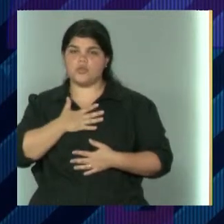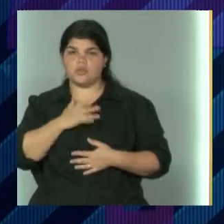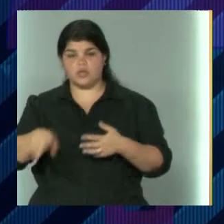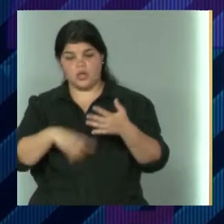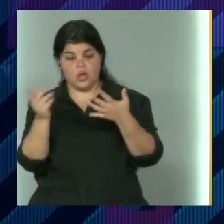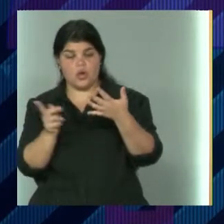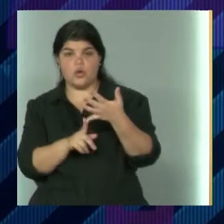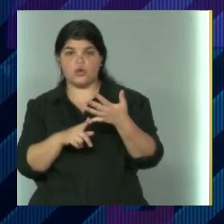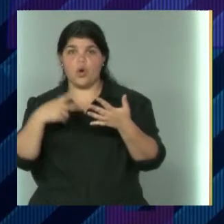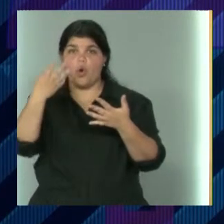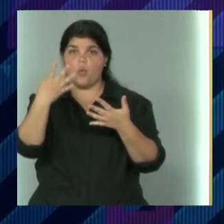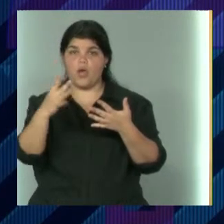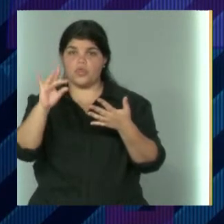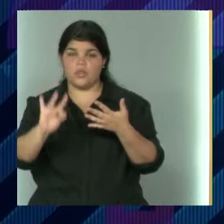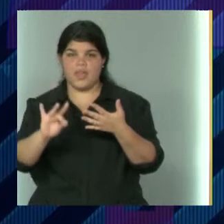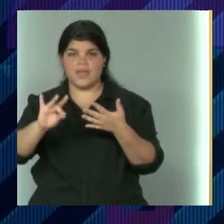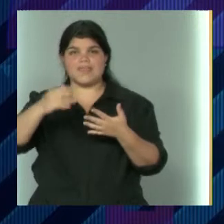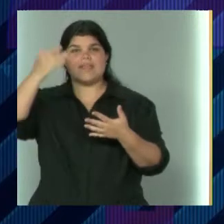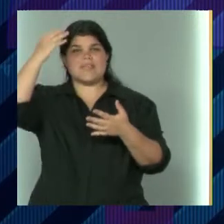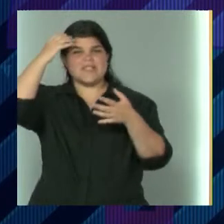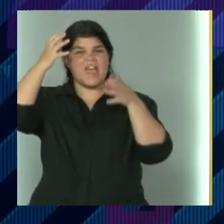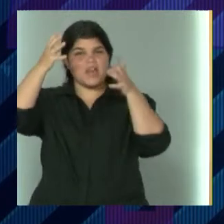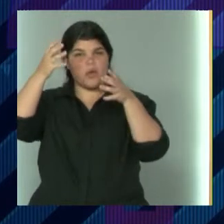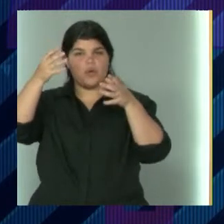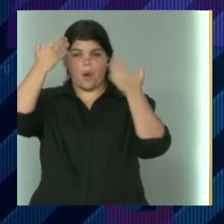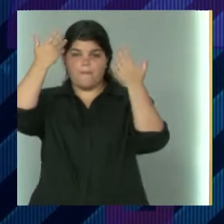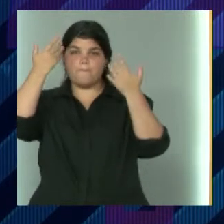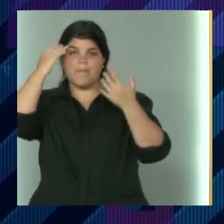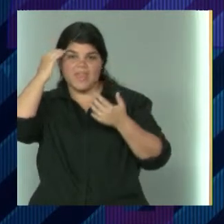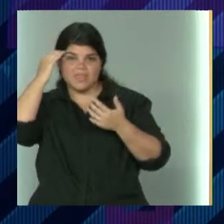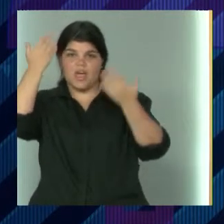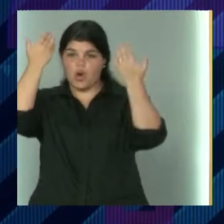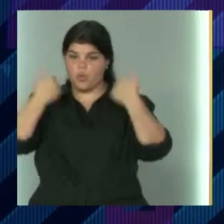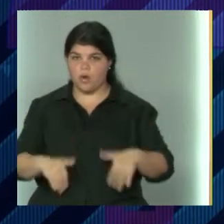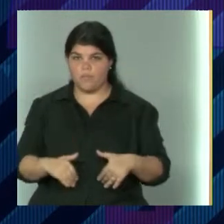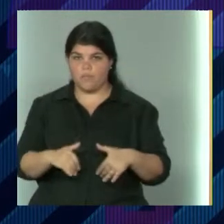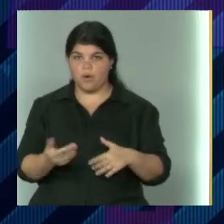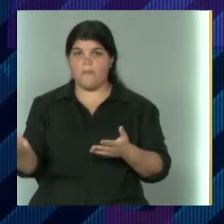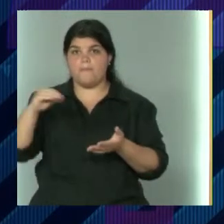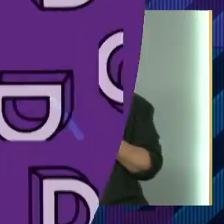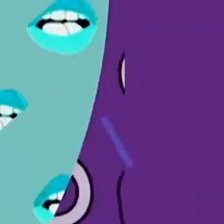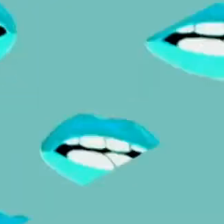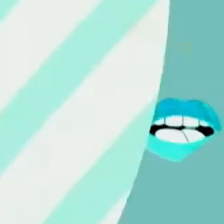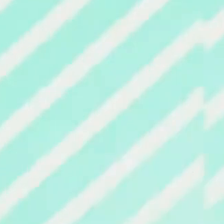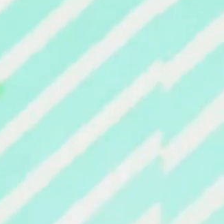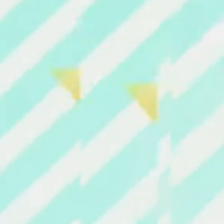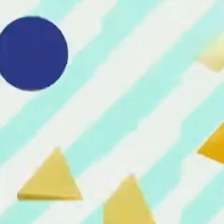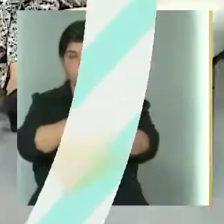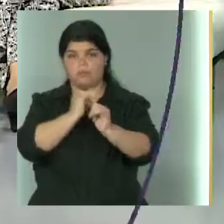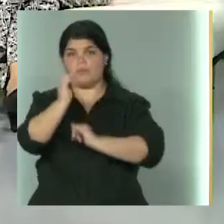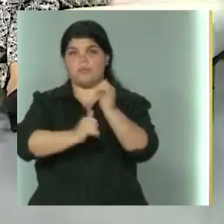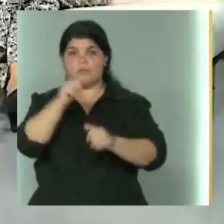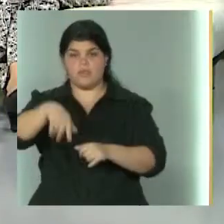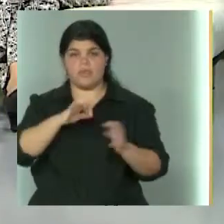que trabaja las dimensiones de cerebro, mente, cuerpo y entorno, un factor más que sumamos en el día de hoy. Así que de esta manera abrimos el